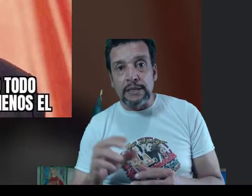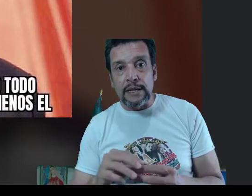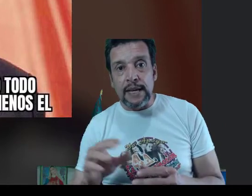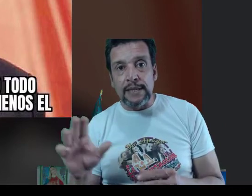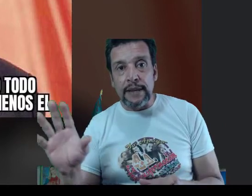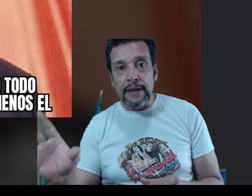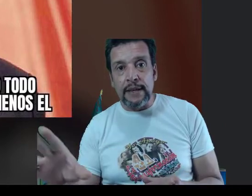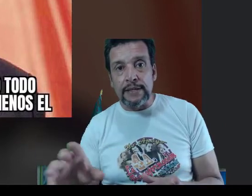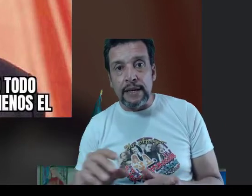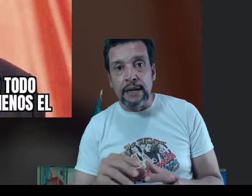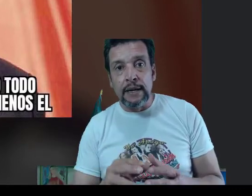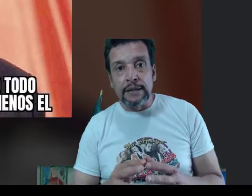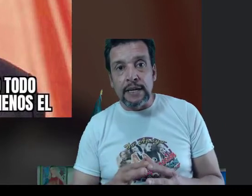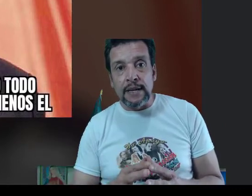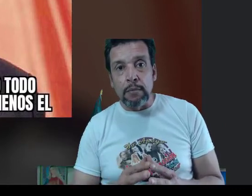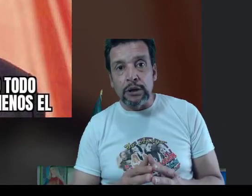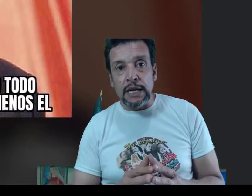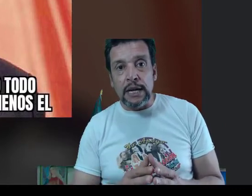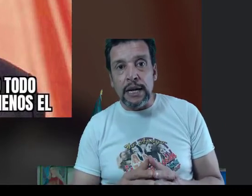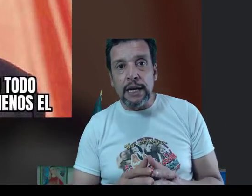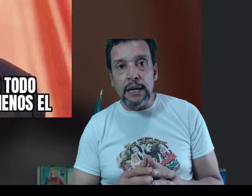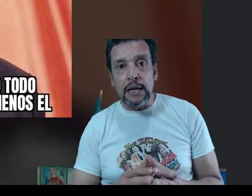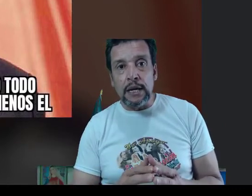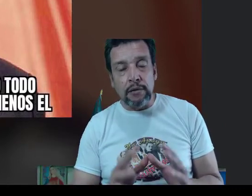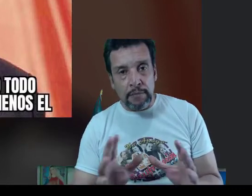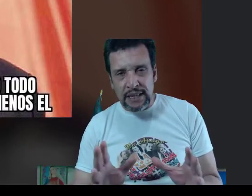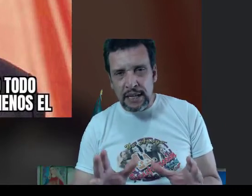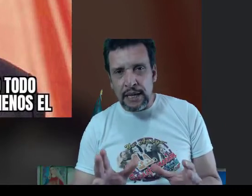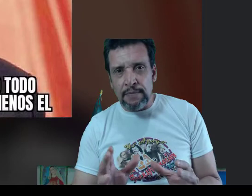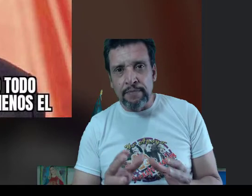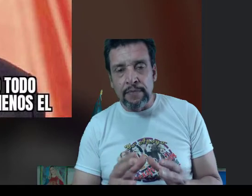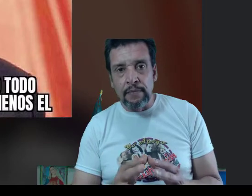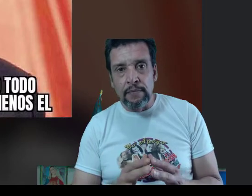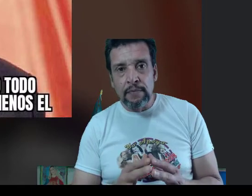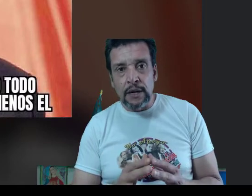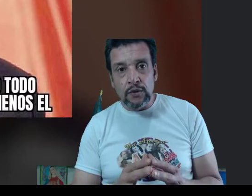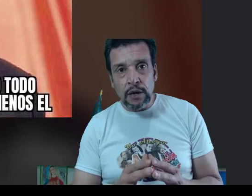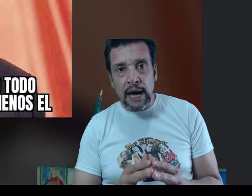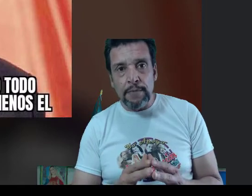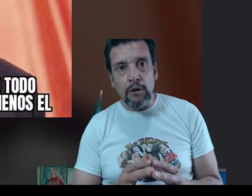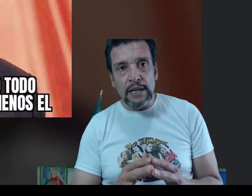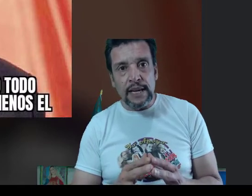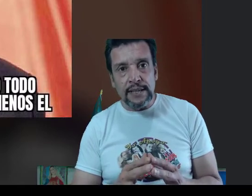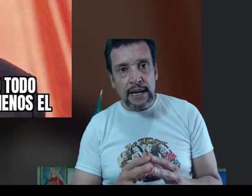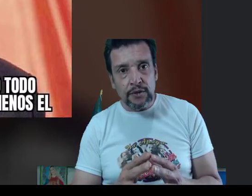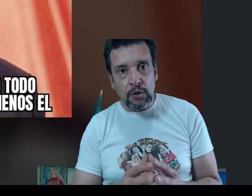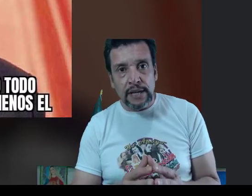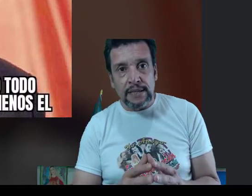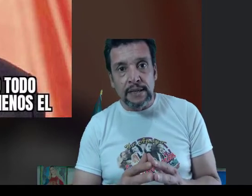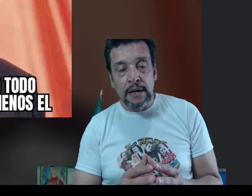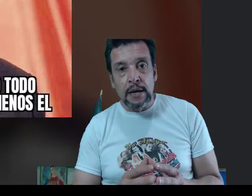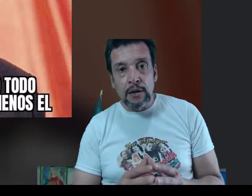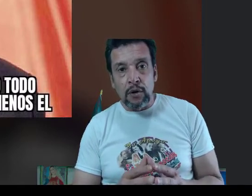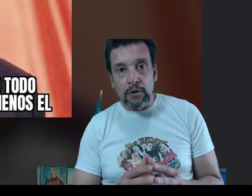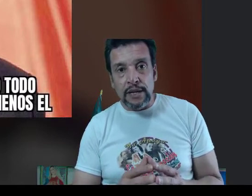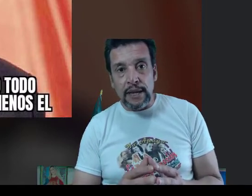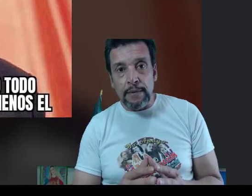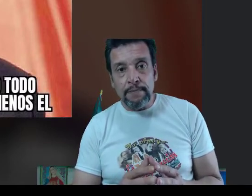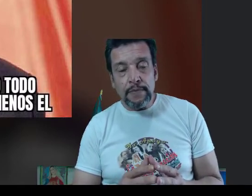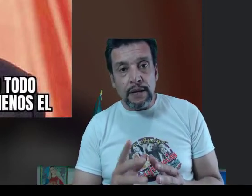Y en esto hay cooperación con el gobierno de Estados Unidos, hay muy buena